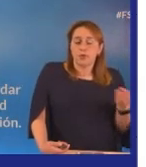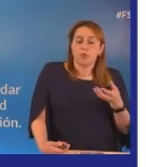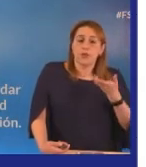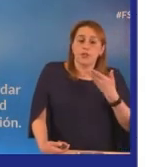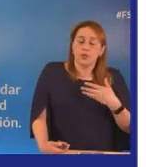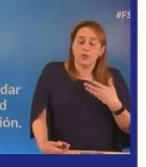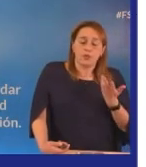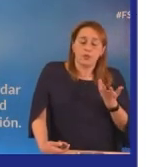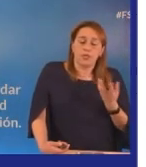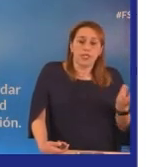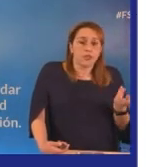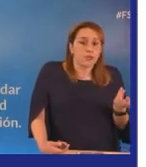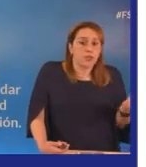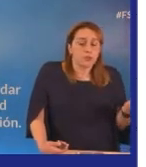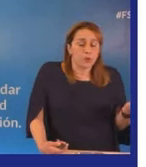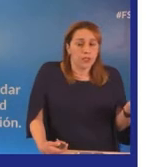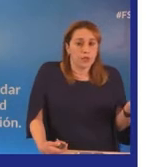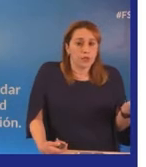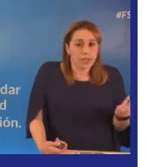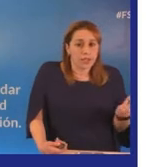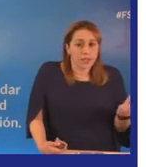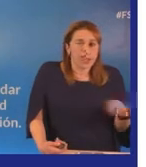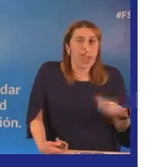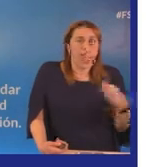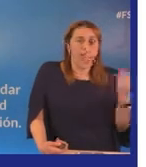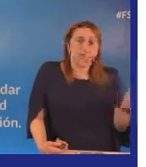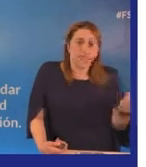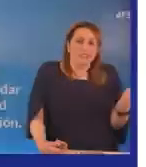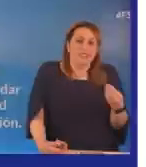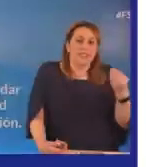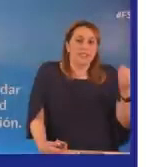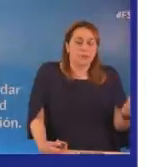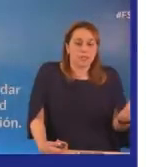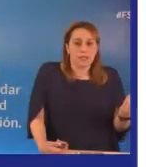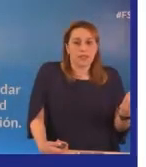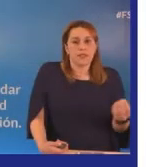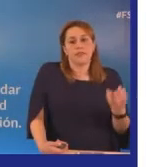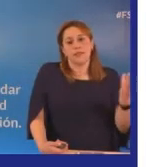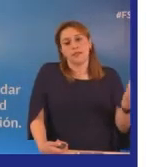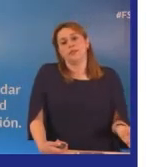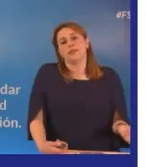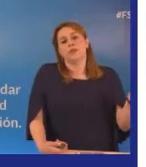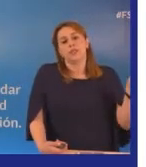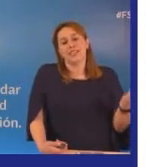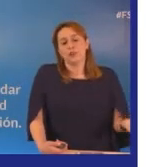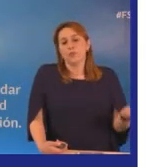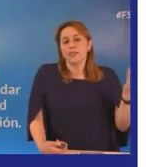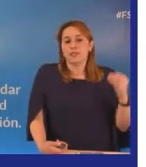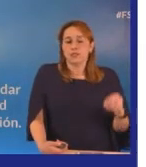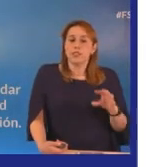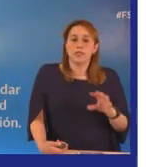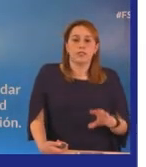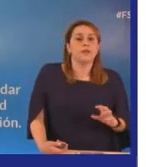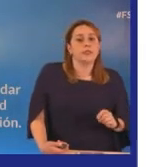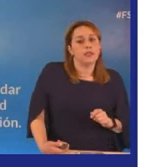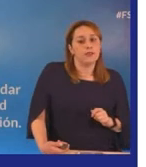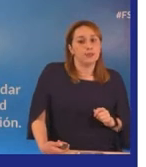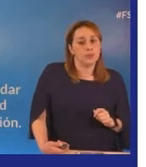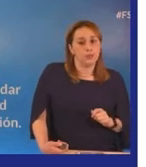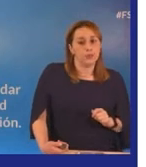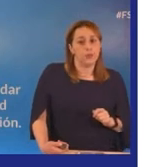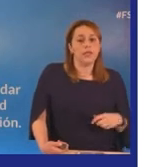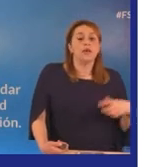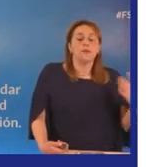de pronto no pueden, los líquidos no los pueden tolerar, entonces se necesitan espesantes y se necesitan unas recomendaciones netamente